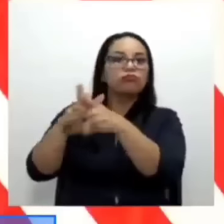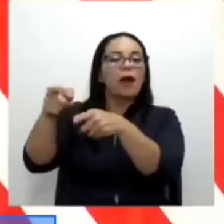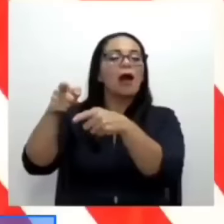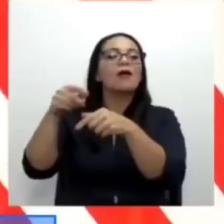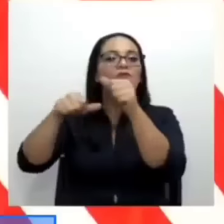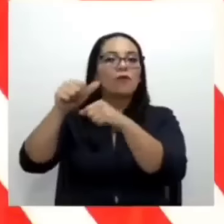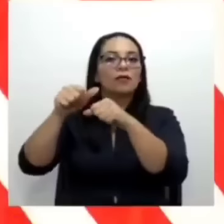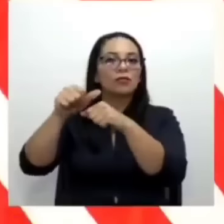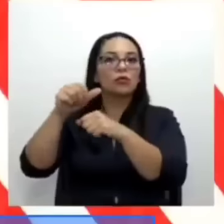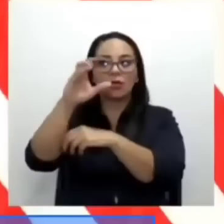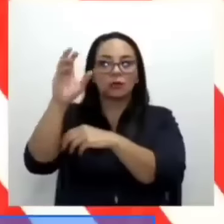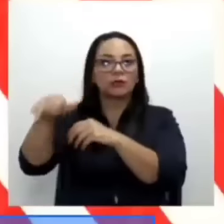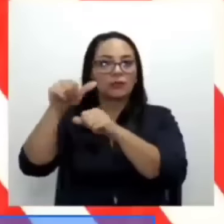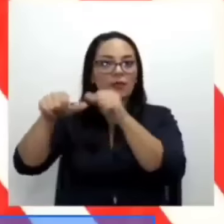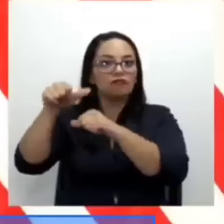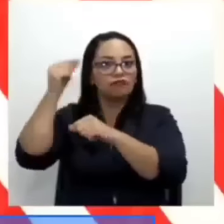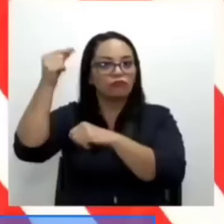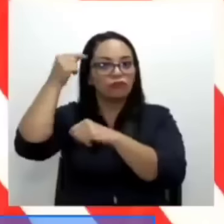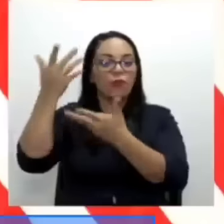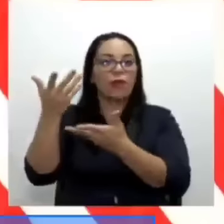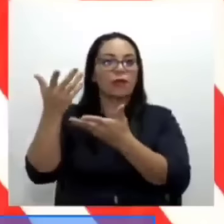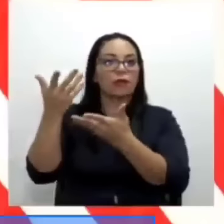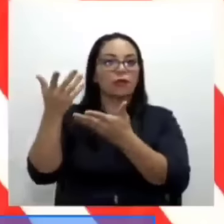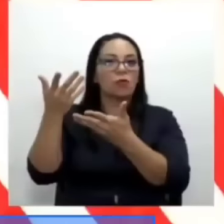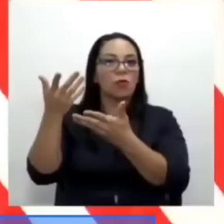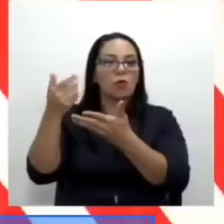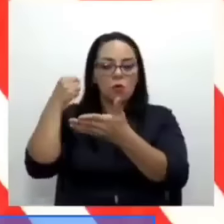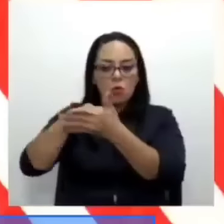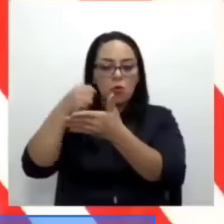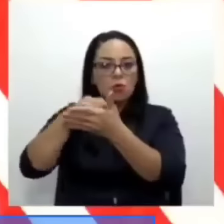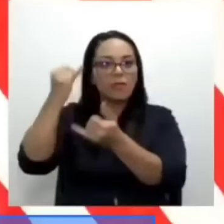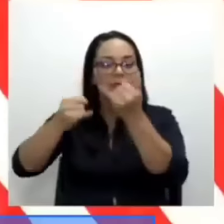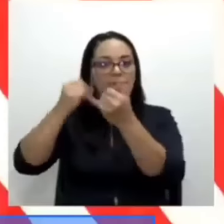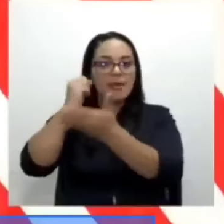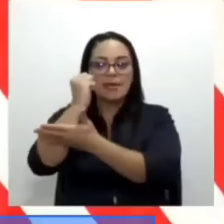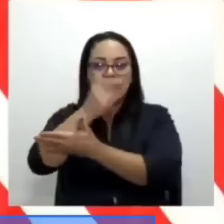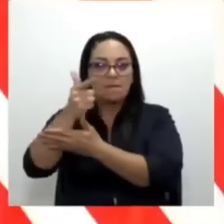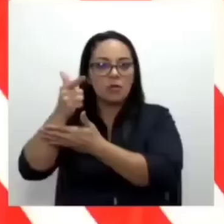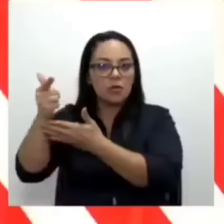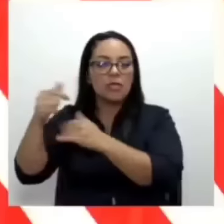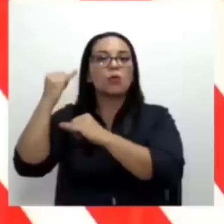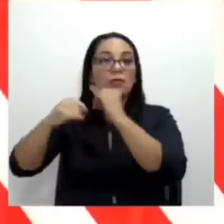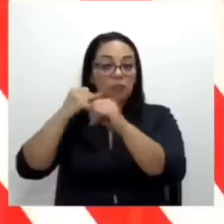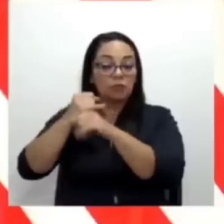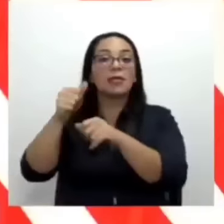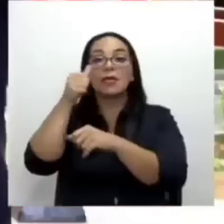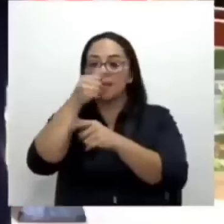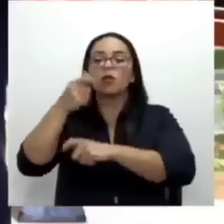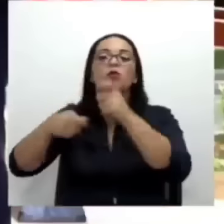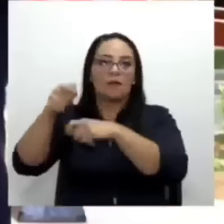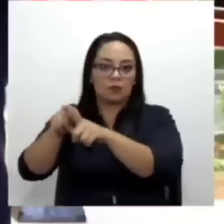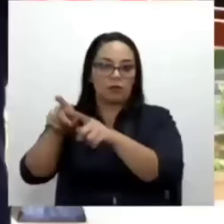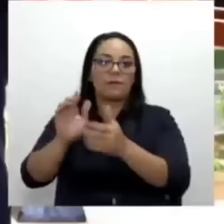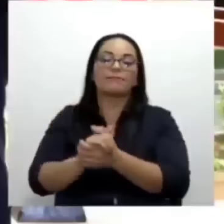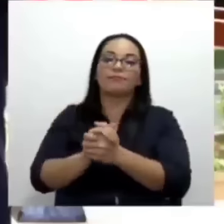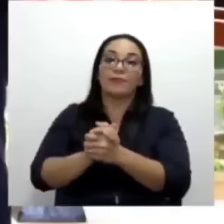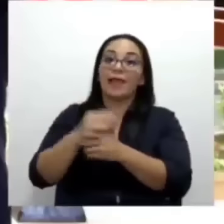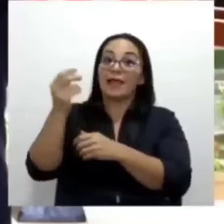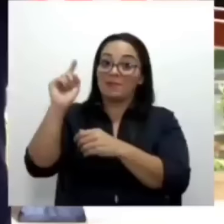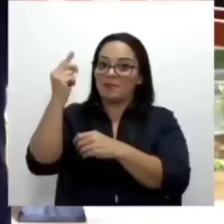sin paralelo en luchar contra el crimen organizado internacional y el narcotráfico. Noticia número